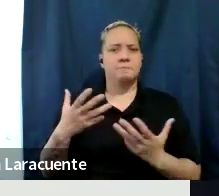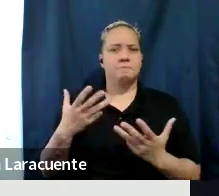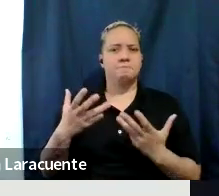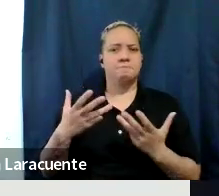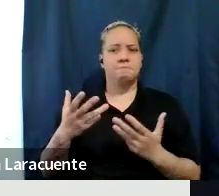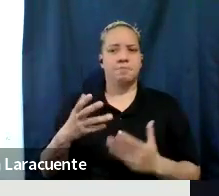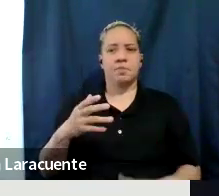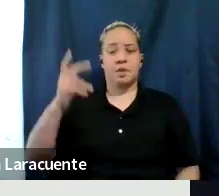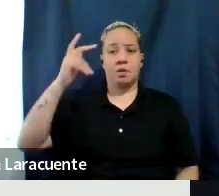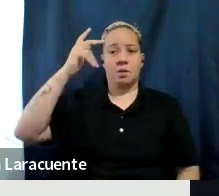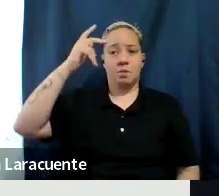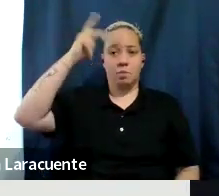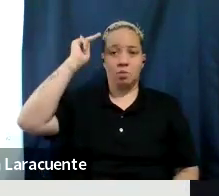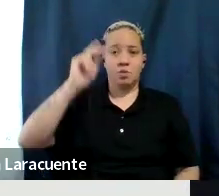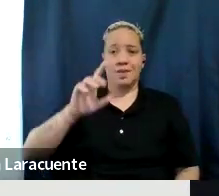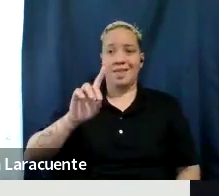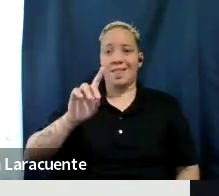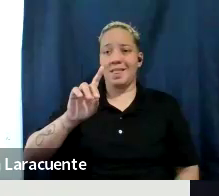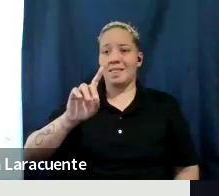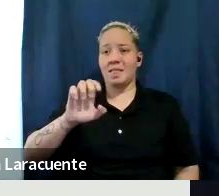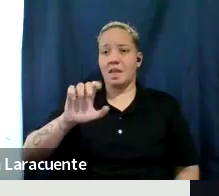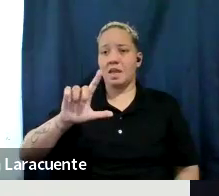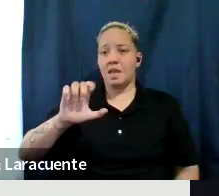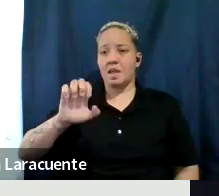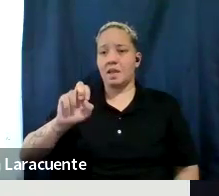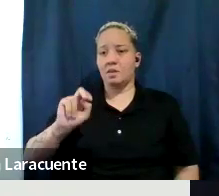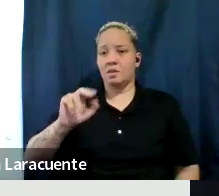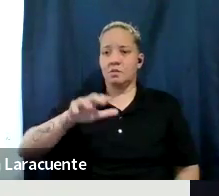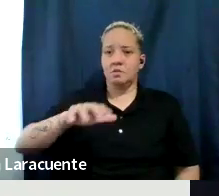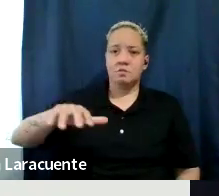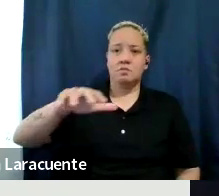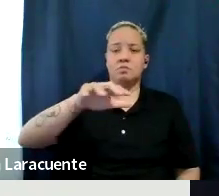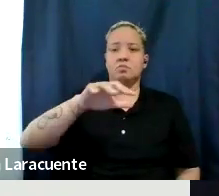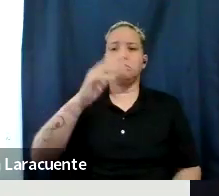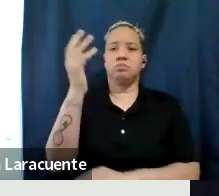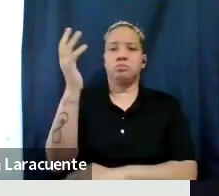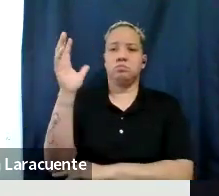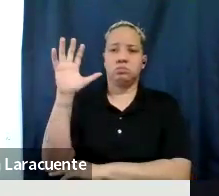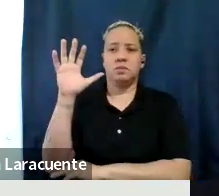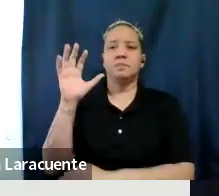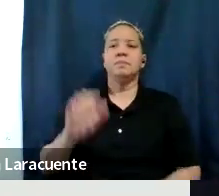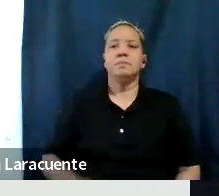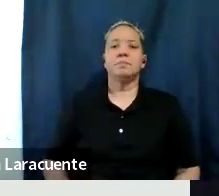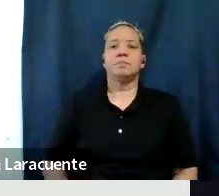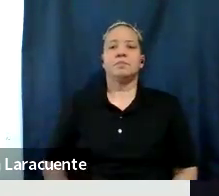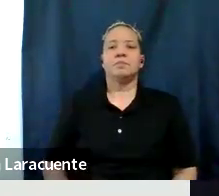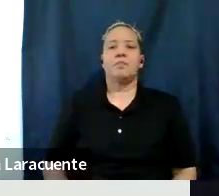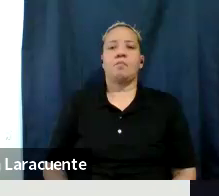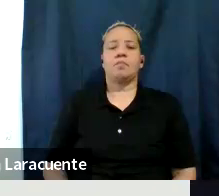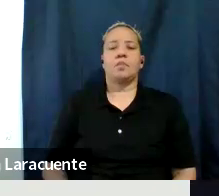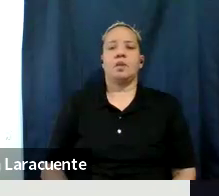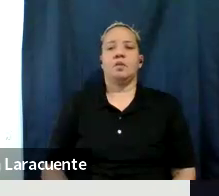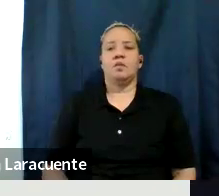la plaza de Ponce de León, que está rodeada de naranjos, como ustedes recuerdan, como ustedes bien saben,